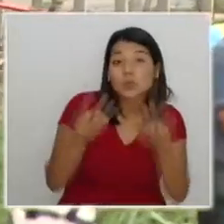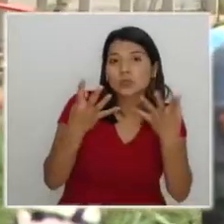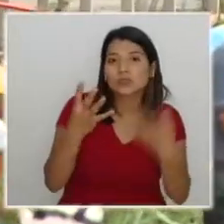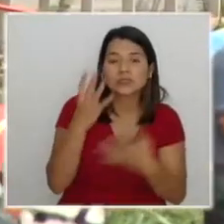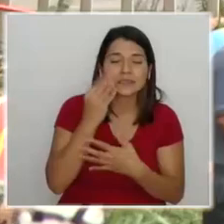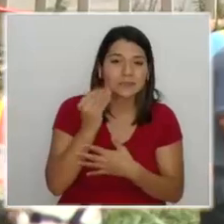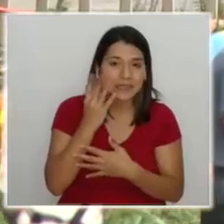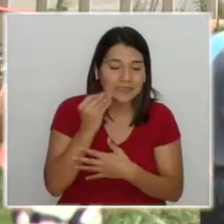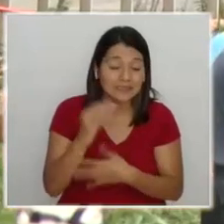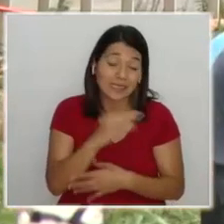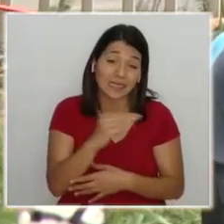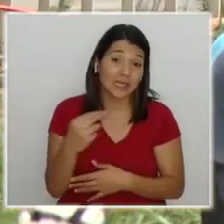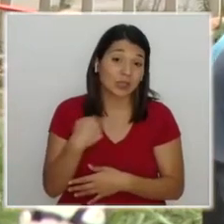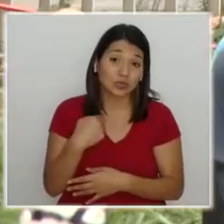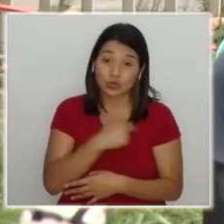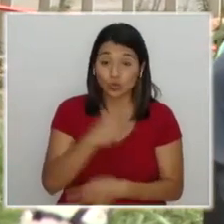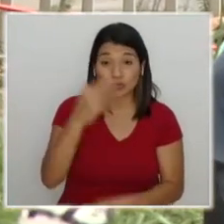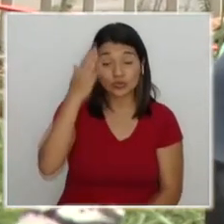sabemos que